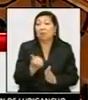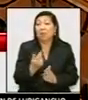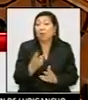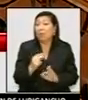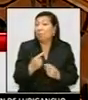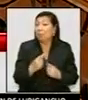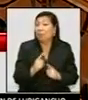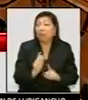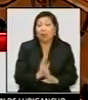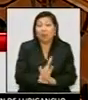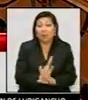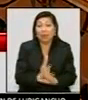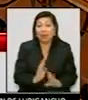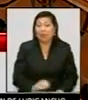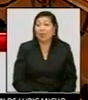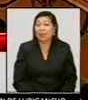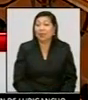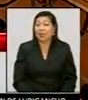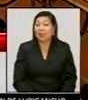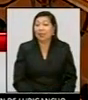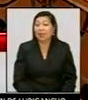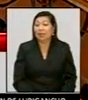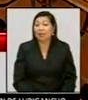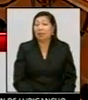no perjudica